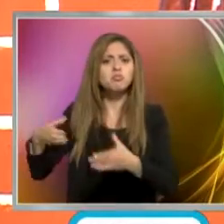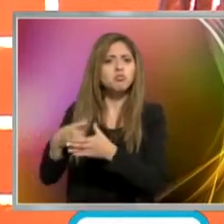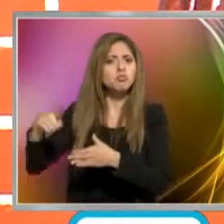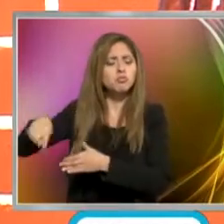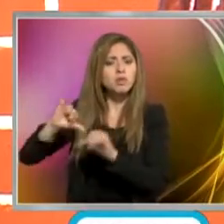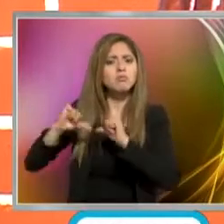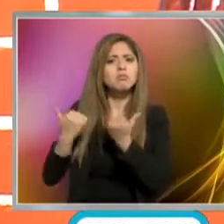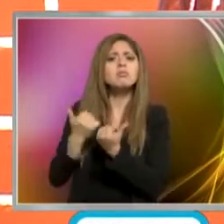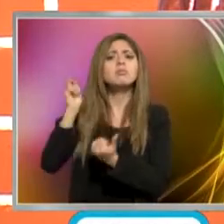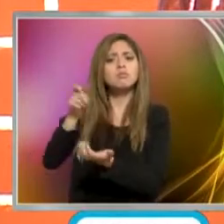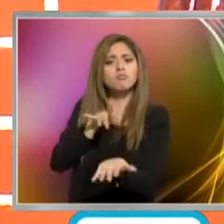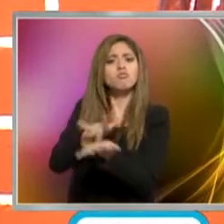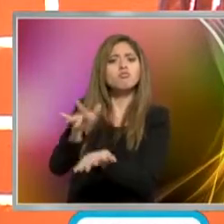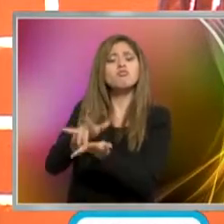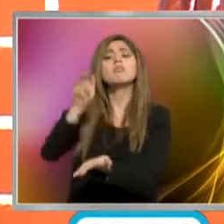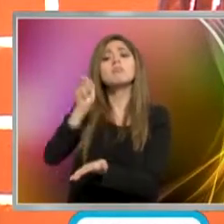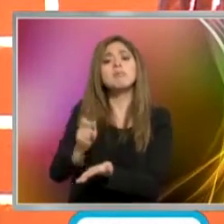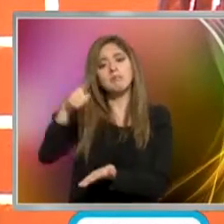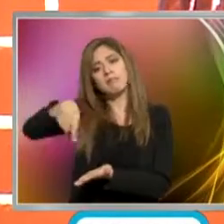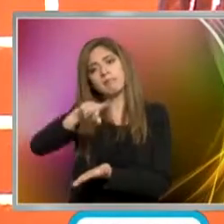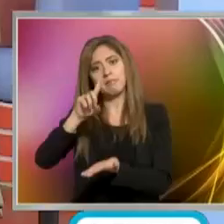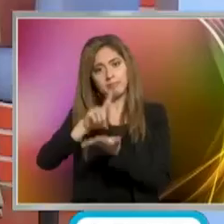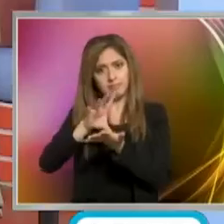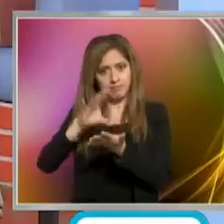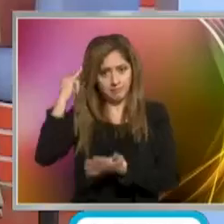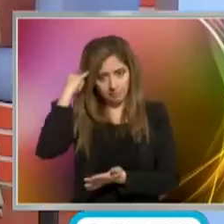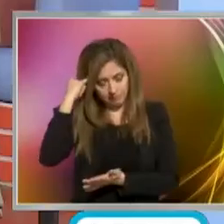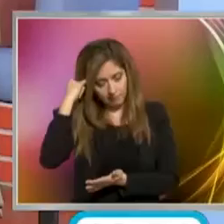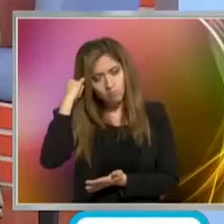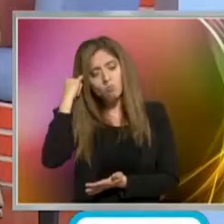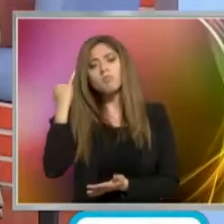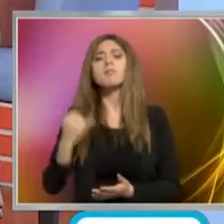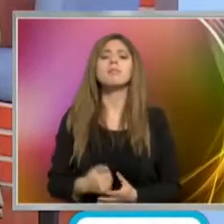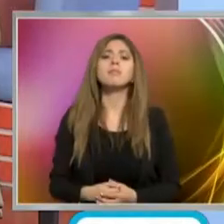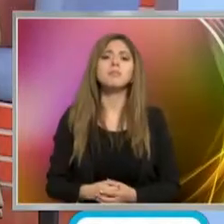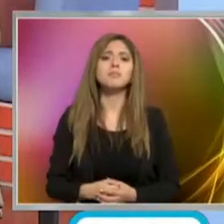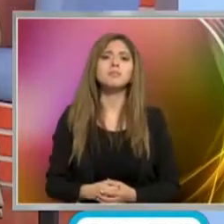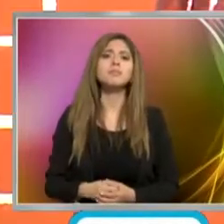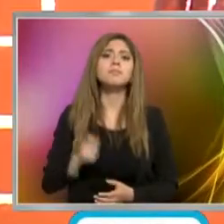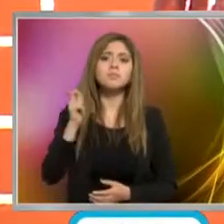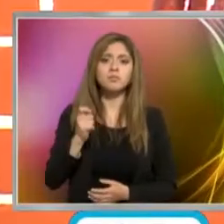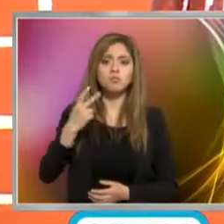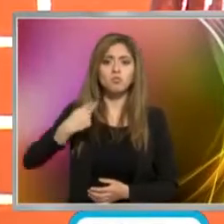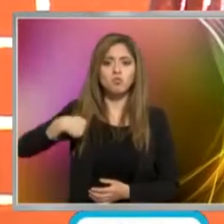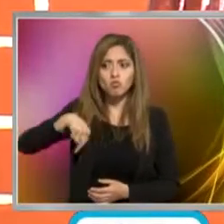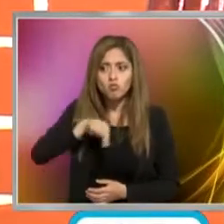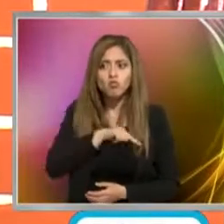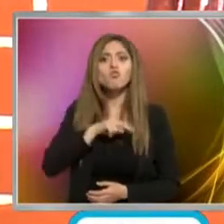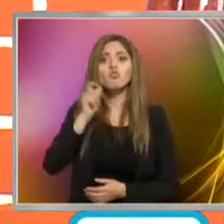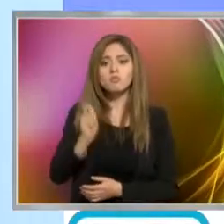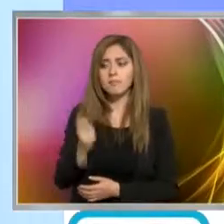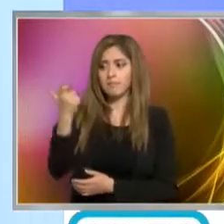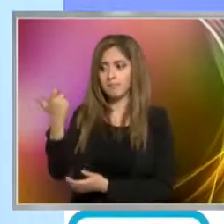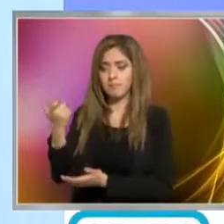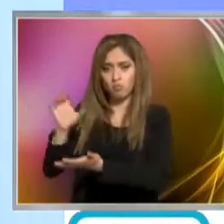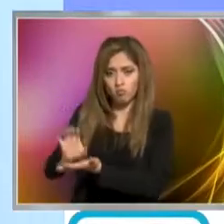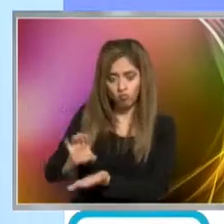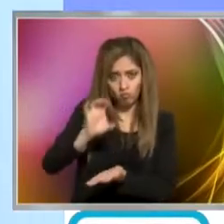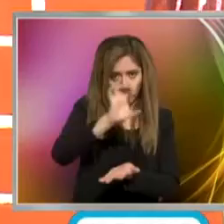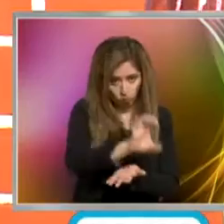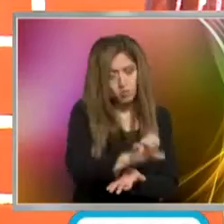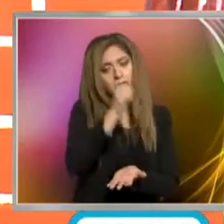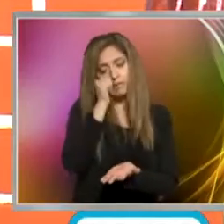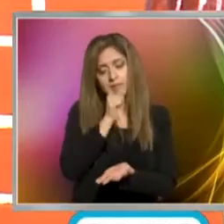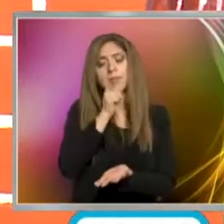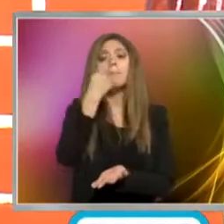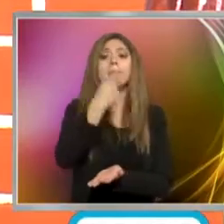jóvenes con alguna deficiencia intelectual. Nada más que lo donamos, digamos, con dinero. Pero ahora, justo